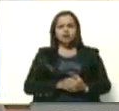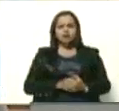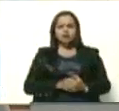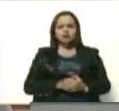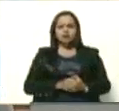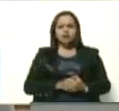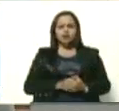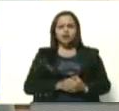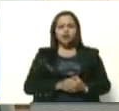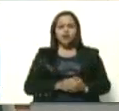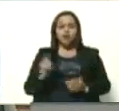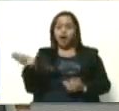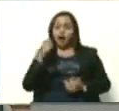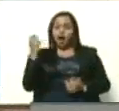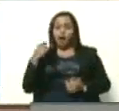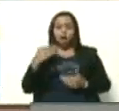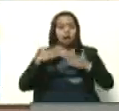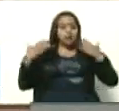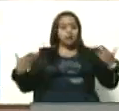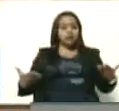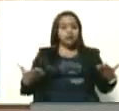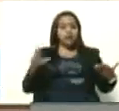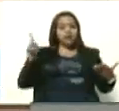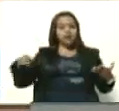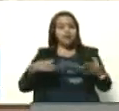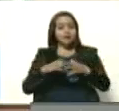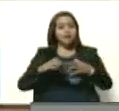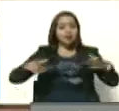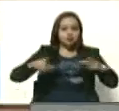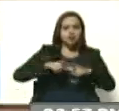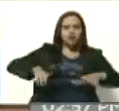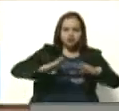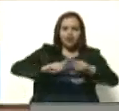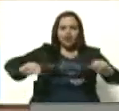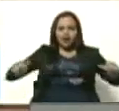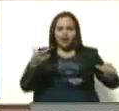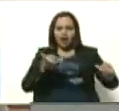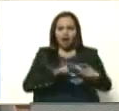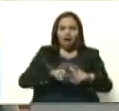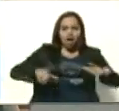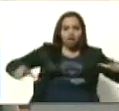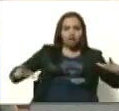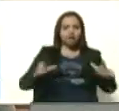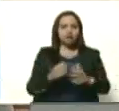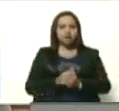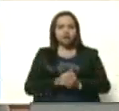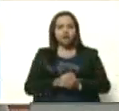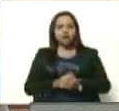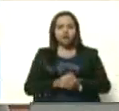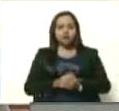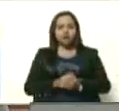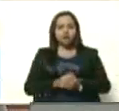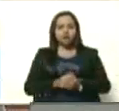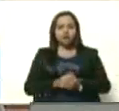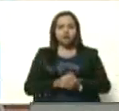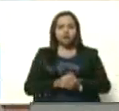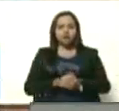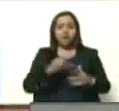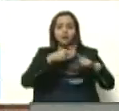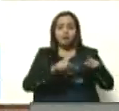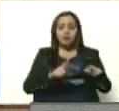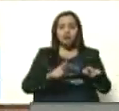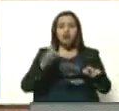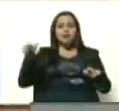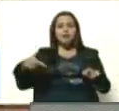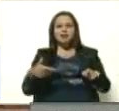Apure es grande, pero es grande territorialmente, su extensión territorial es muy grande. Pero es grande no